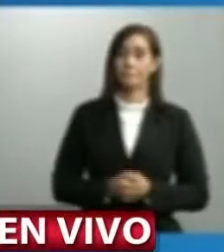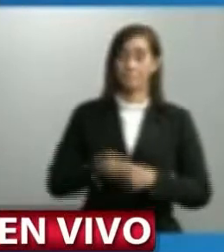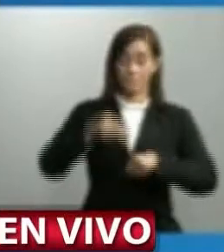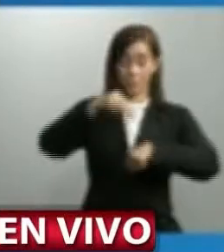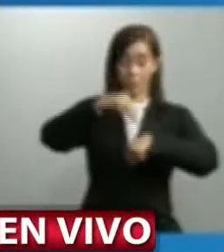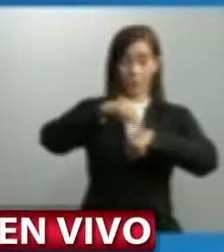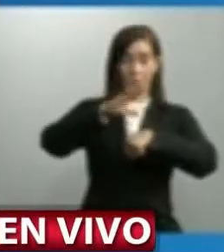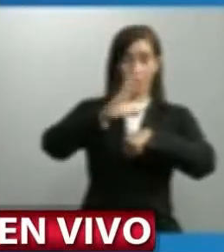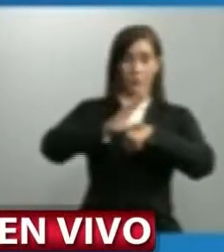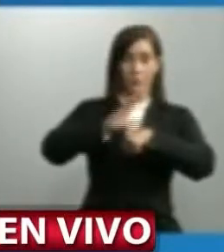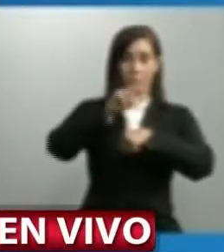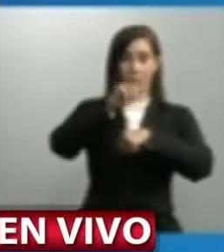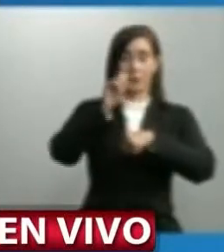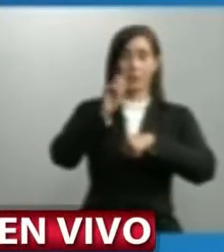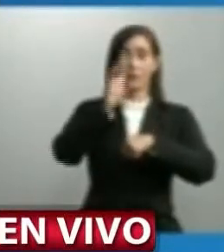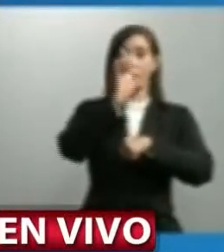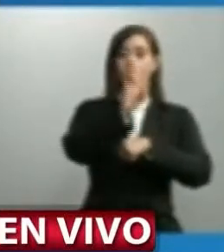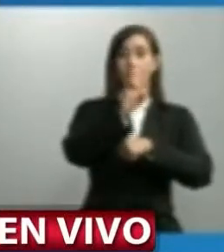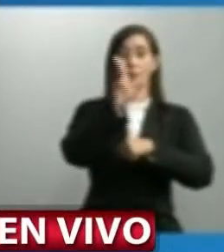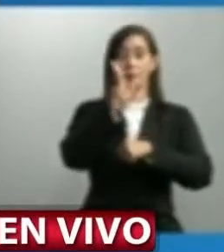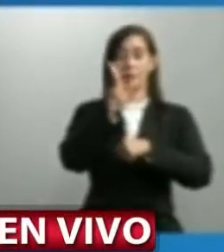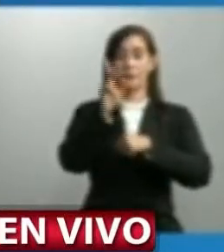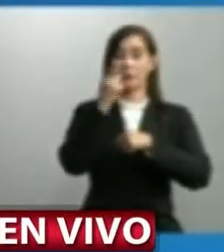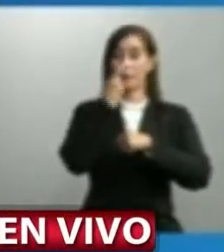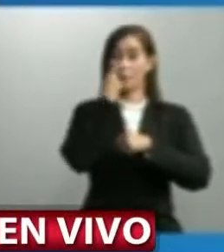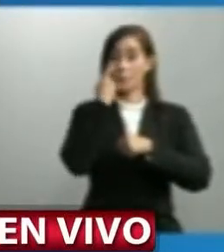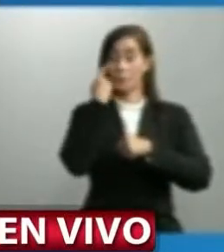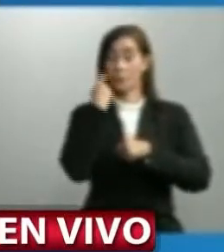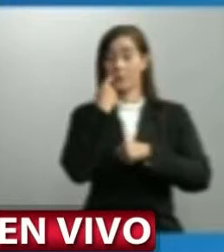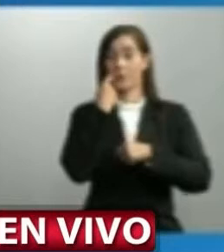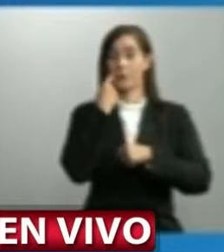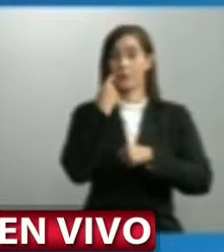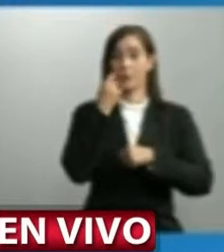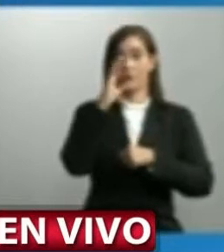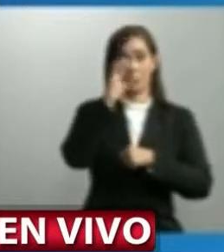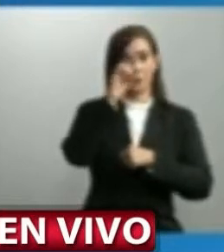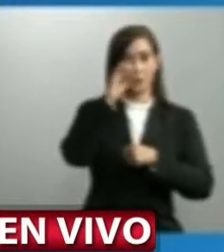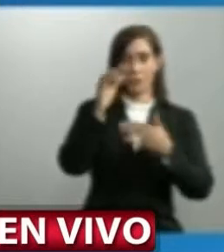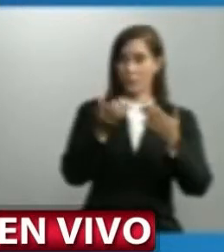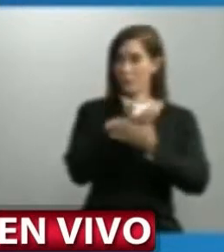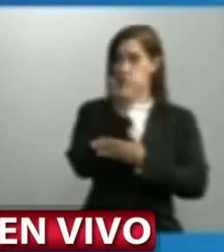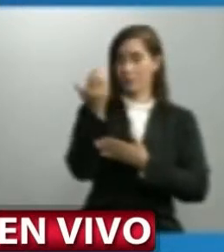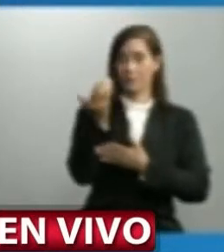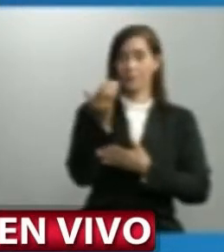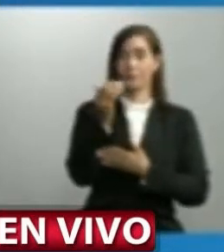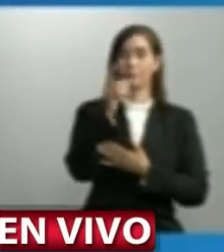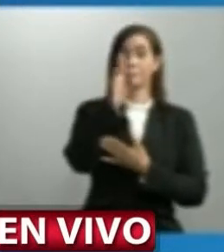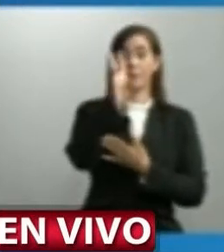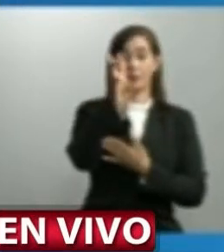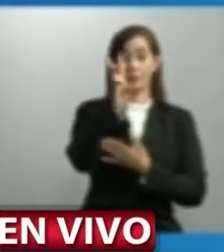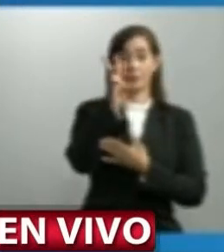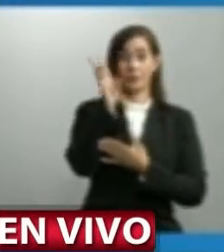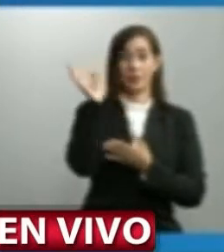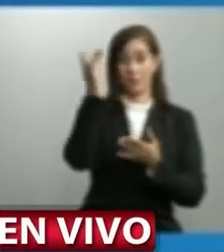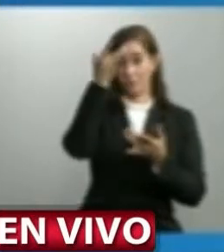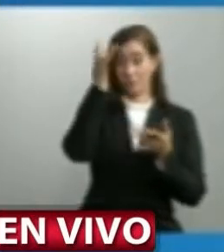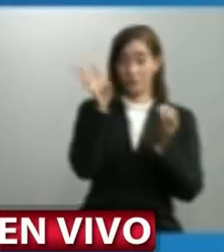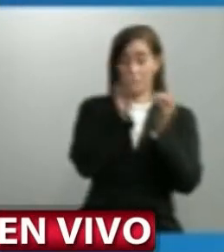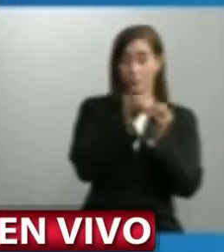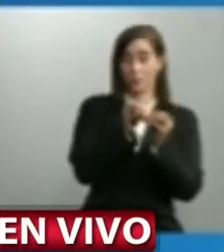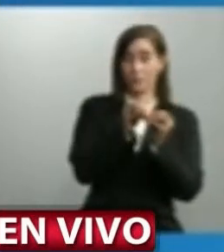Montecristi, 173 pruebas realizadas, 0 casos nuevos, 6